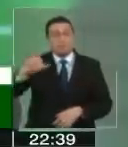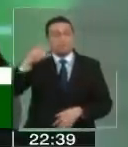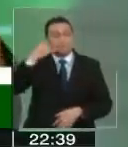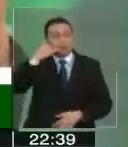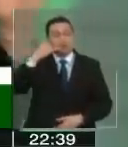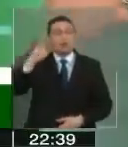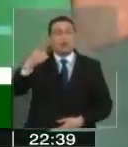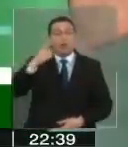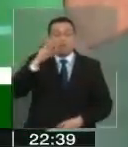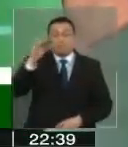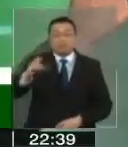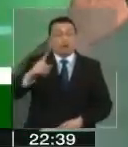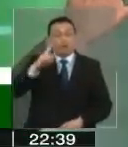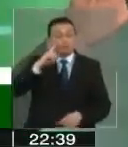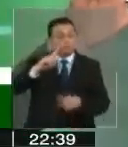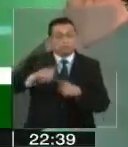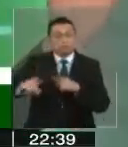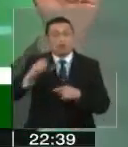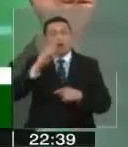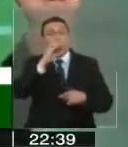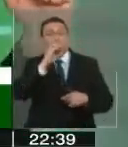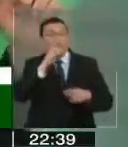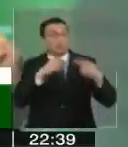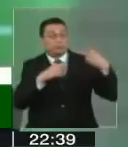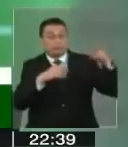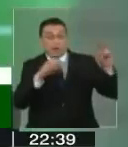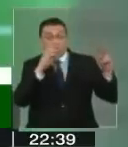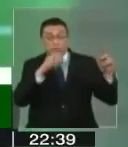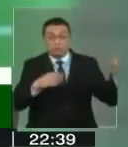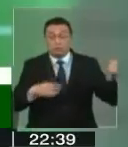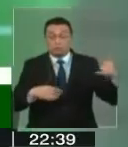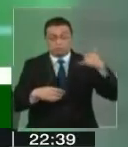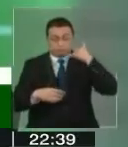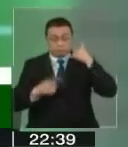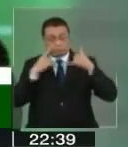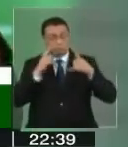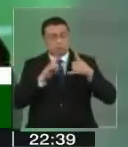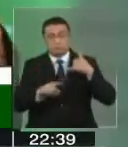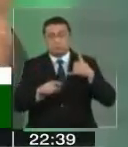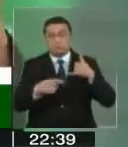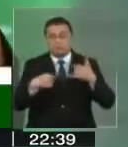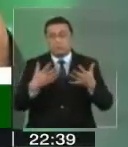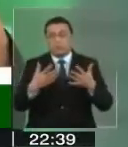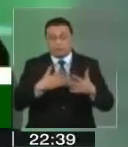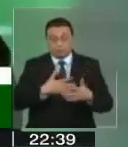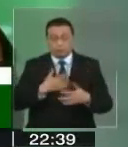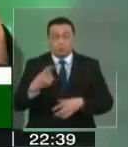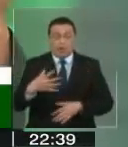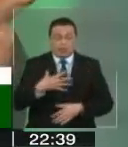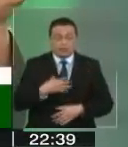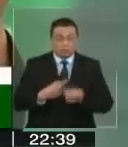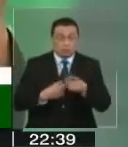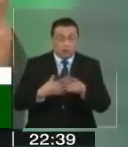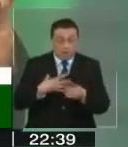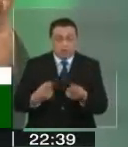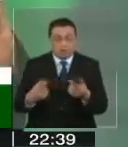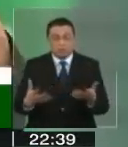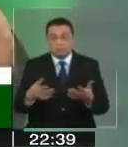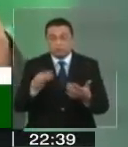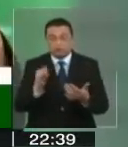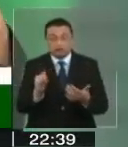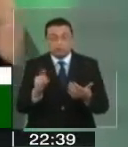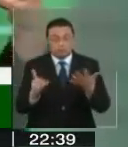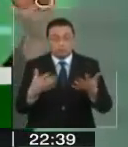llamada de una persona desconocida que me llama de Concepción, que es Javier Saavedra, y me dice, oye, ¿sabes qué? Yo tengo una hija, tú tienes un hijo,